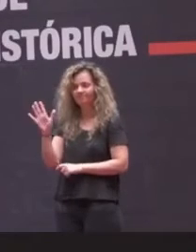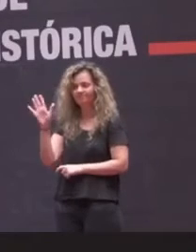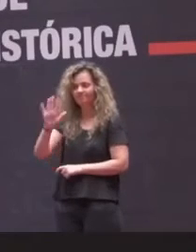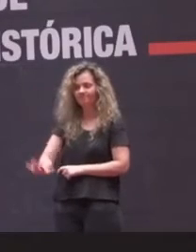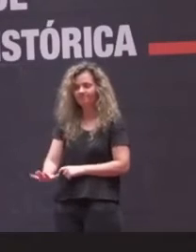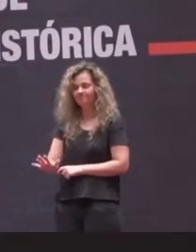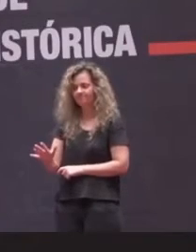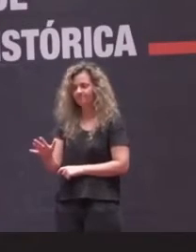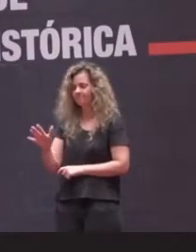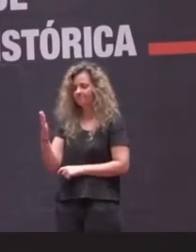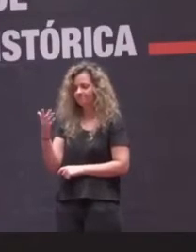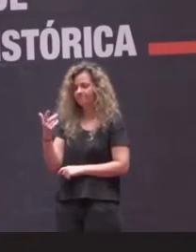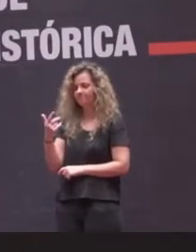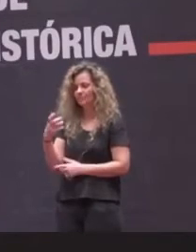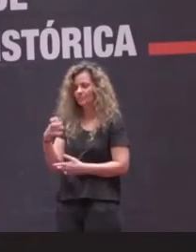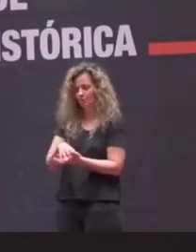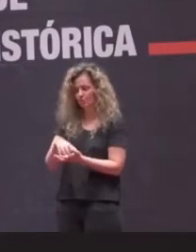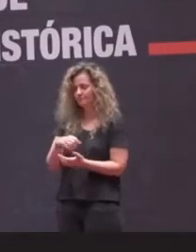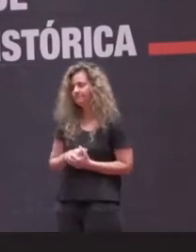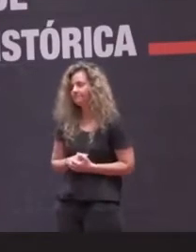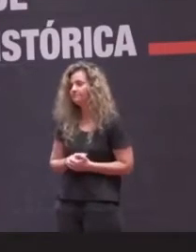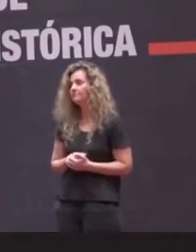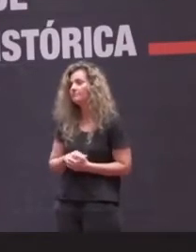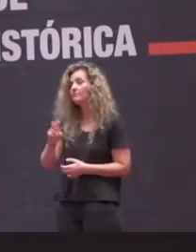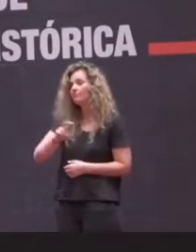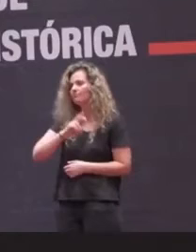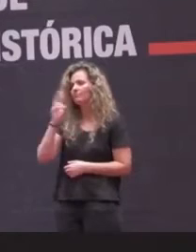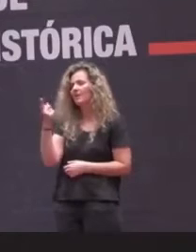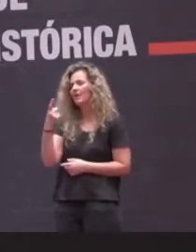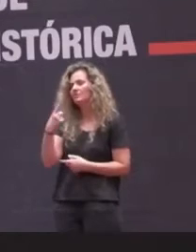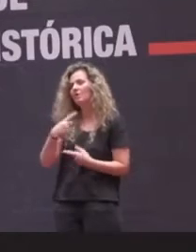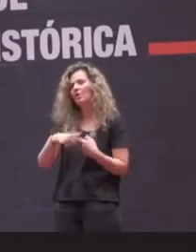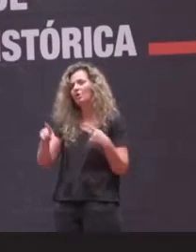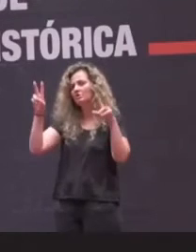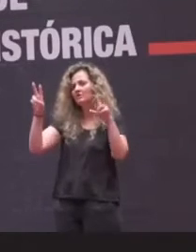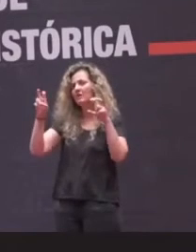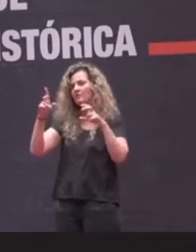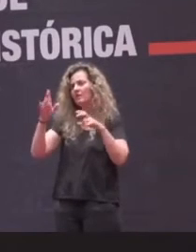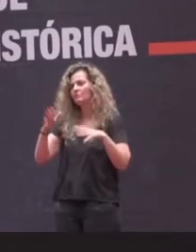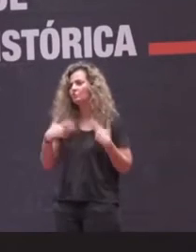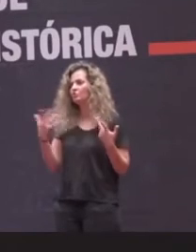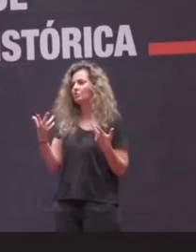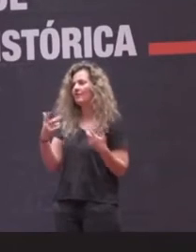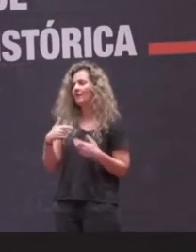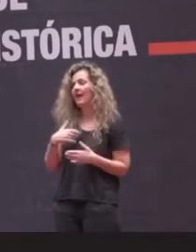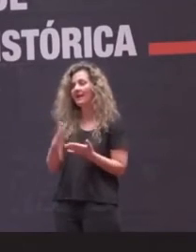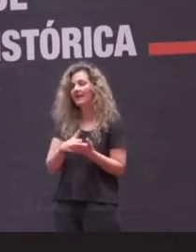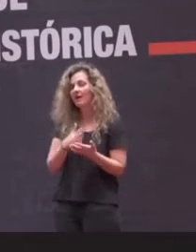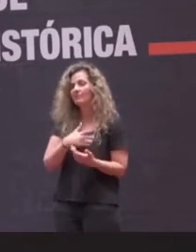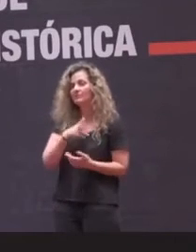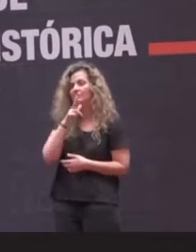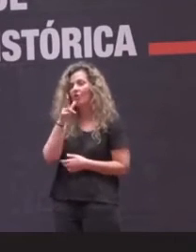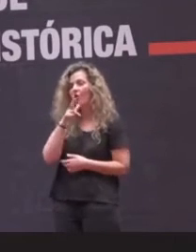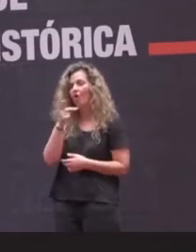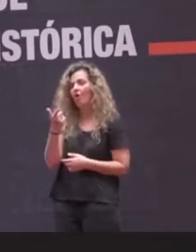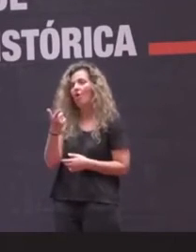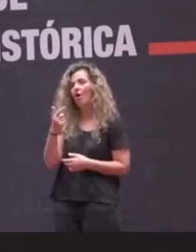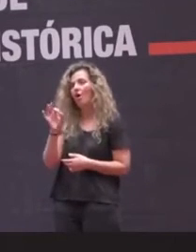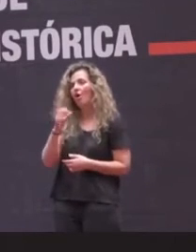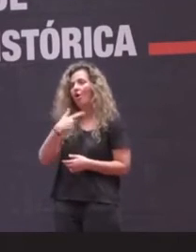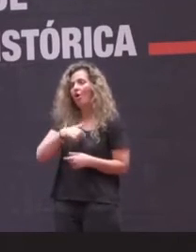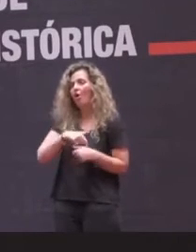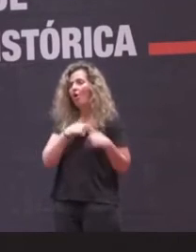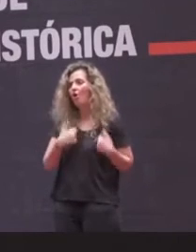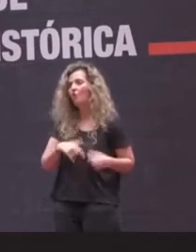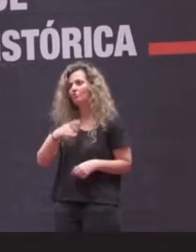cuestionables. Hay otra cuestión muy sorprendente. Goretti hablaba de que la revista Ola y las revistas del corazón nos hacen eco. Yo estoy mucho